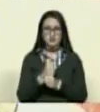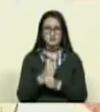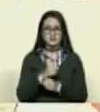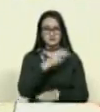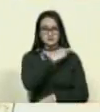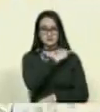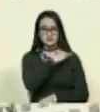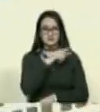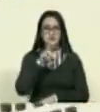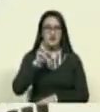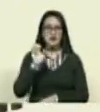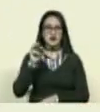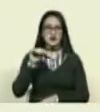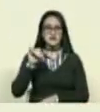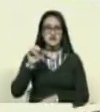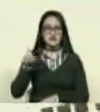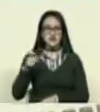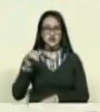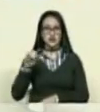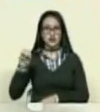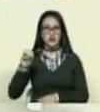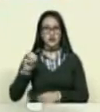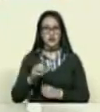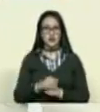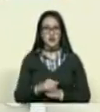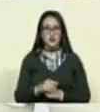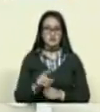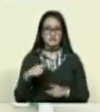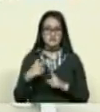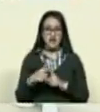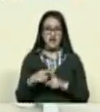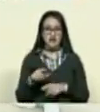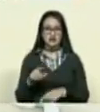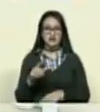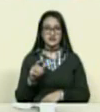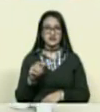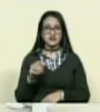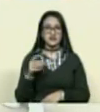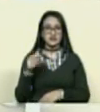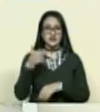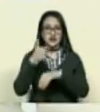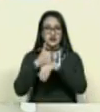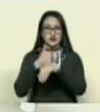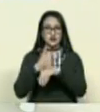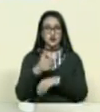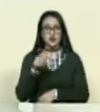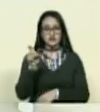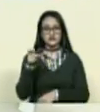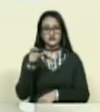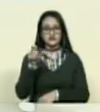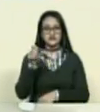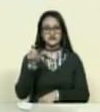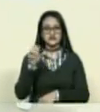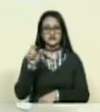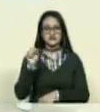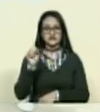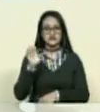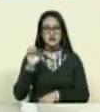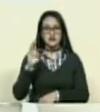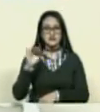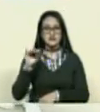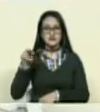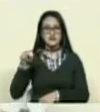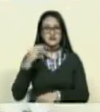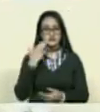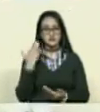almirante Remigio Ceballos Ichazo, y también el director del SEBIN está presente, general en jefe Gustavo González López. Tienen ustedes la